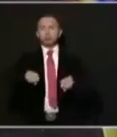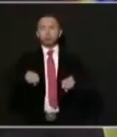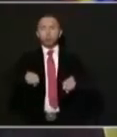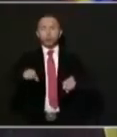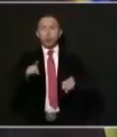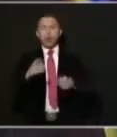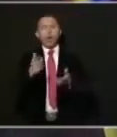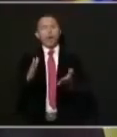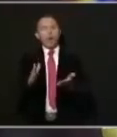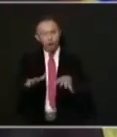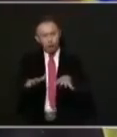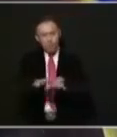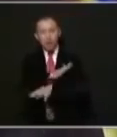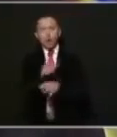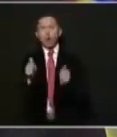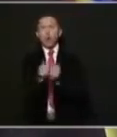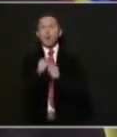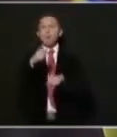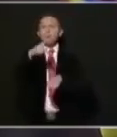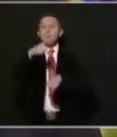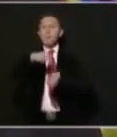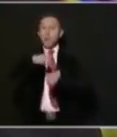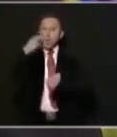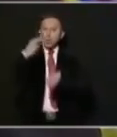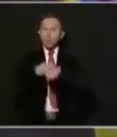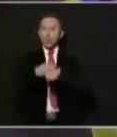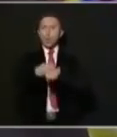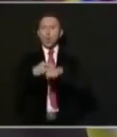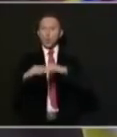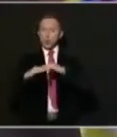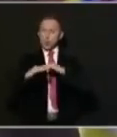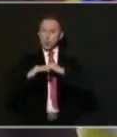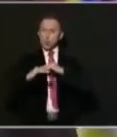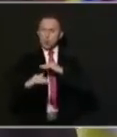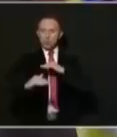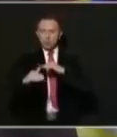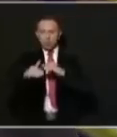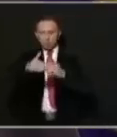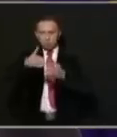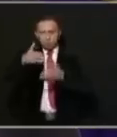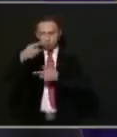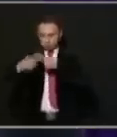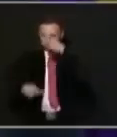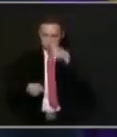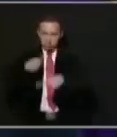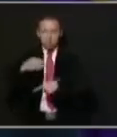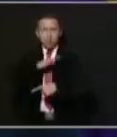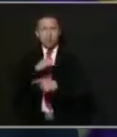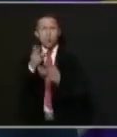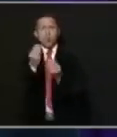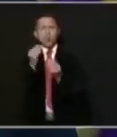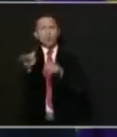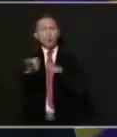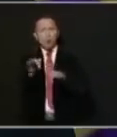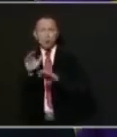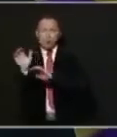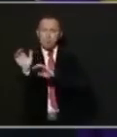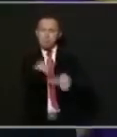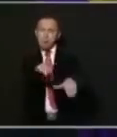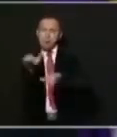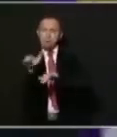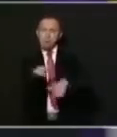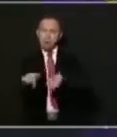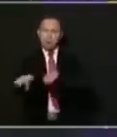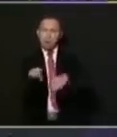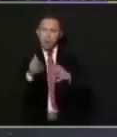concreto y con revolvedoras para que se dé mucho trabajo, mucho empleo.